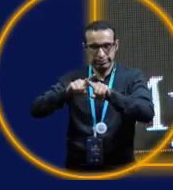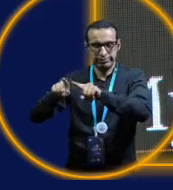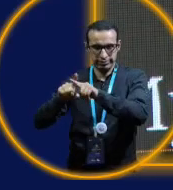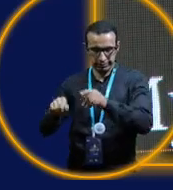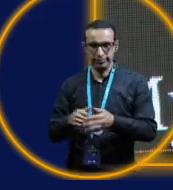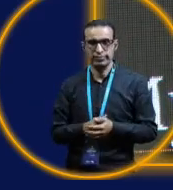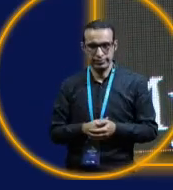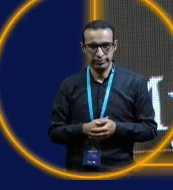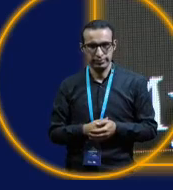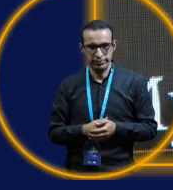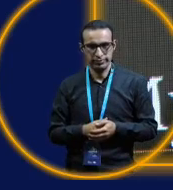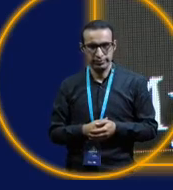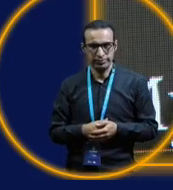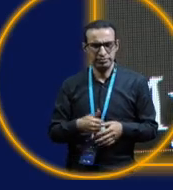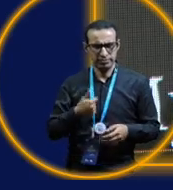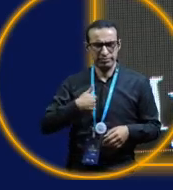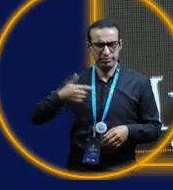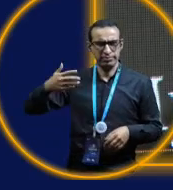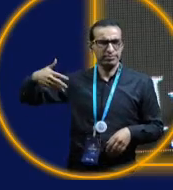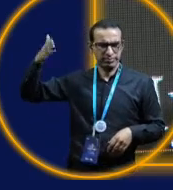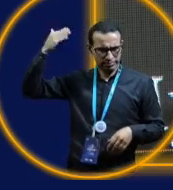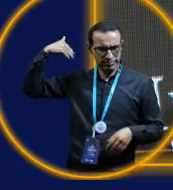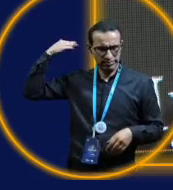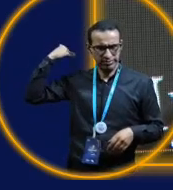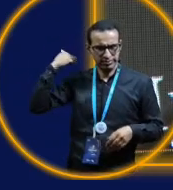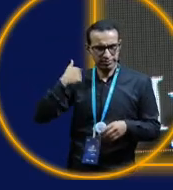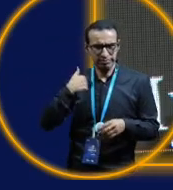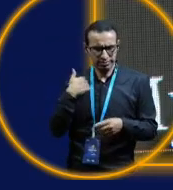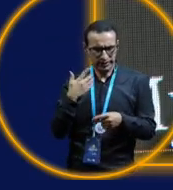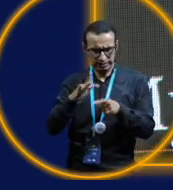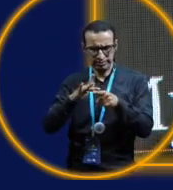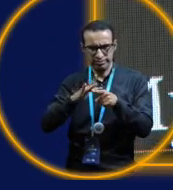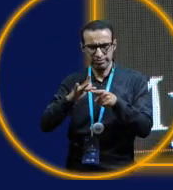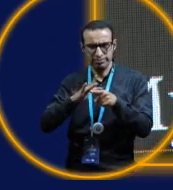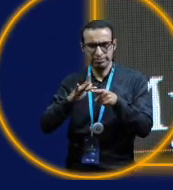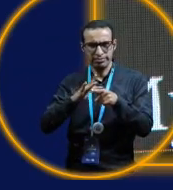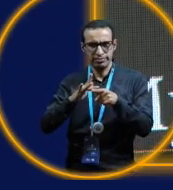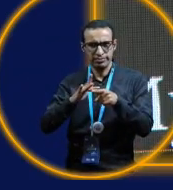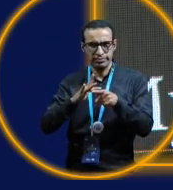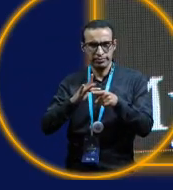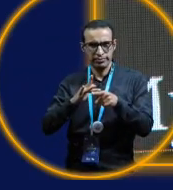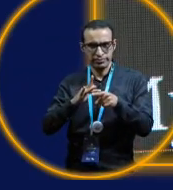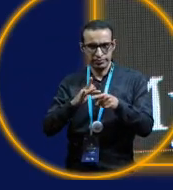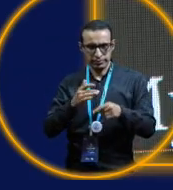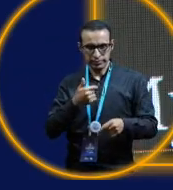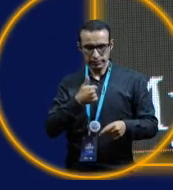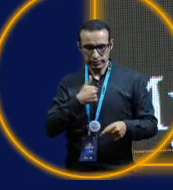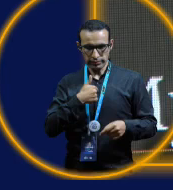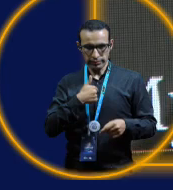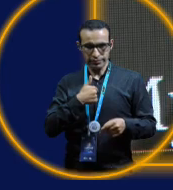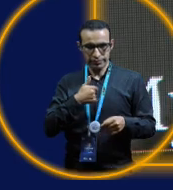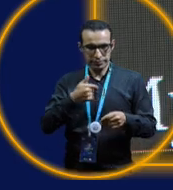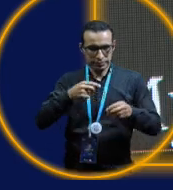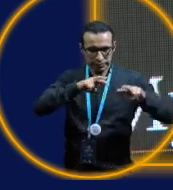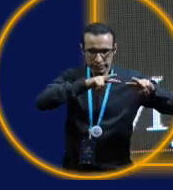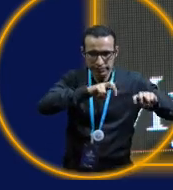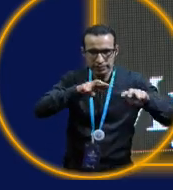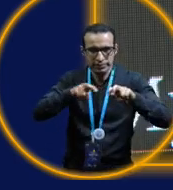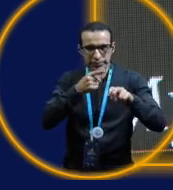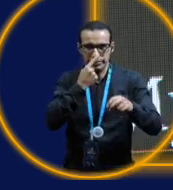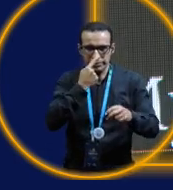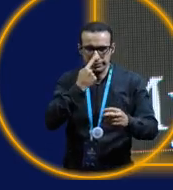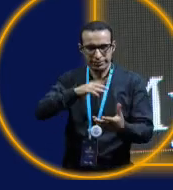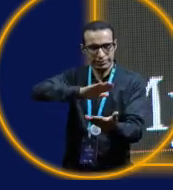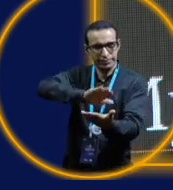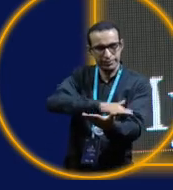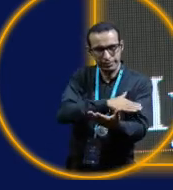hablar de asegurarse que estás usando estás consumiendo diferente tipos de contenido estás explorando diferentes tipos de